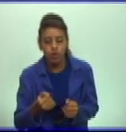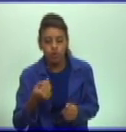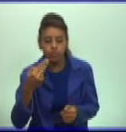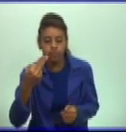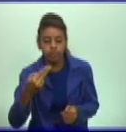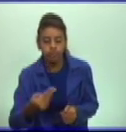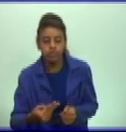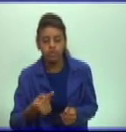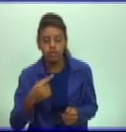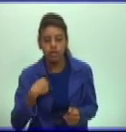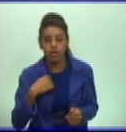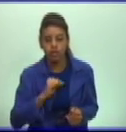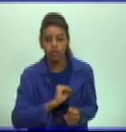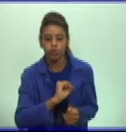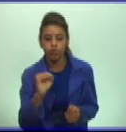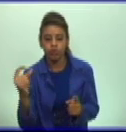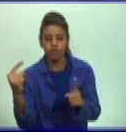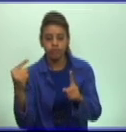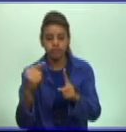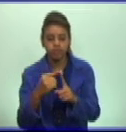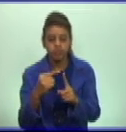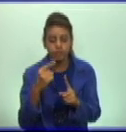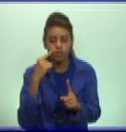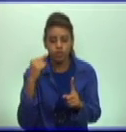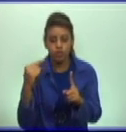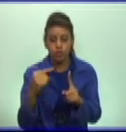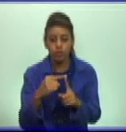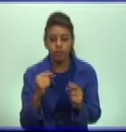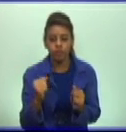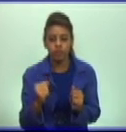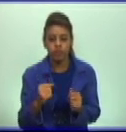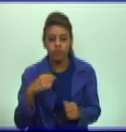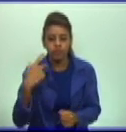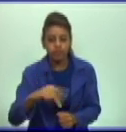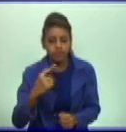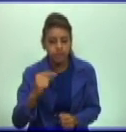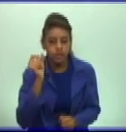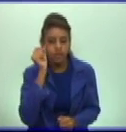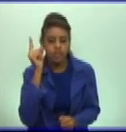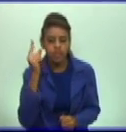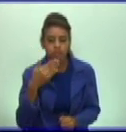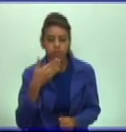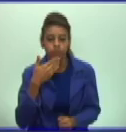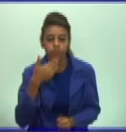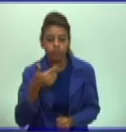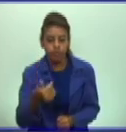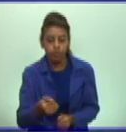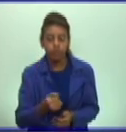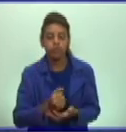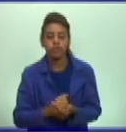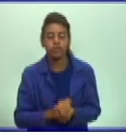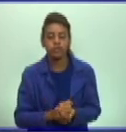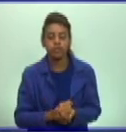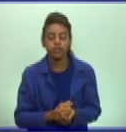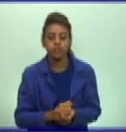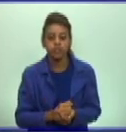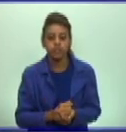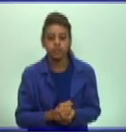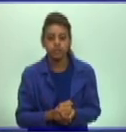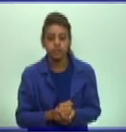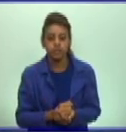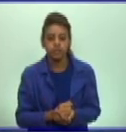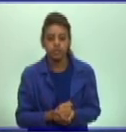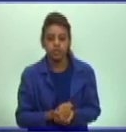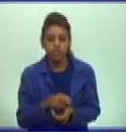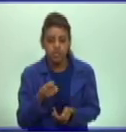objetivos, a persistir en una idea justa, en tus convicciones.